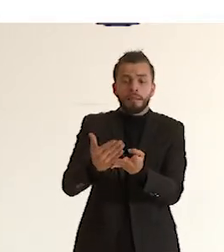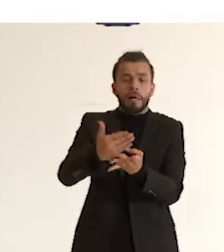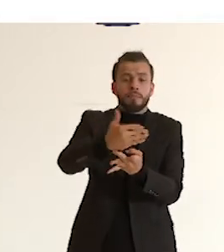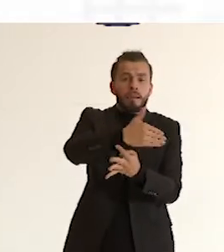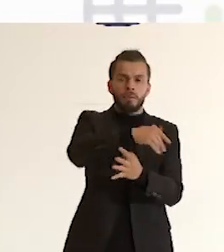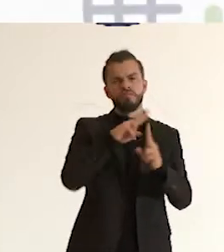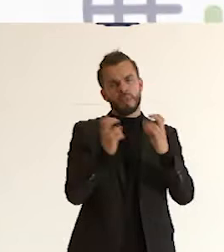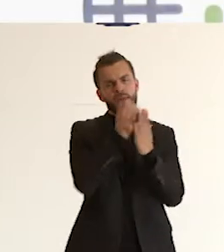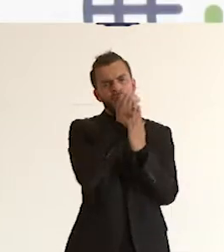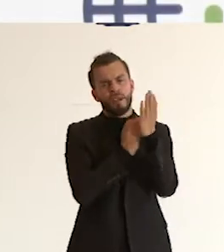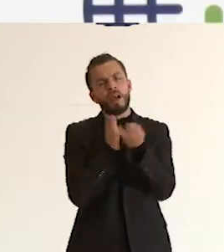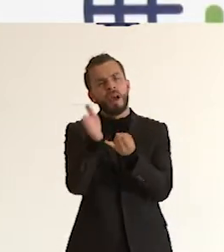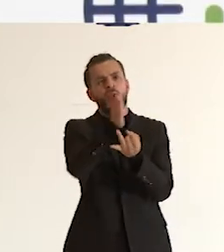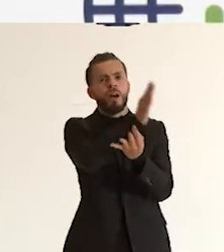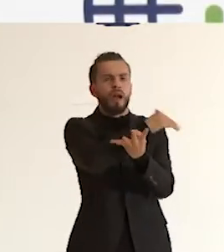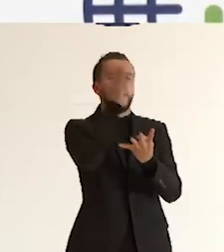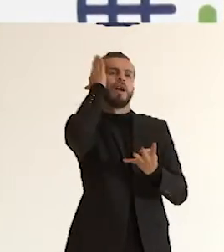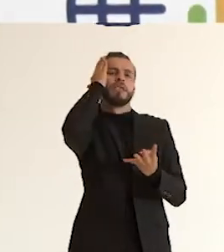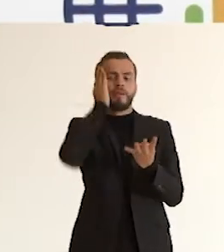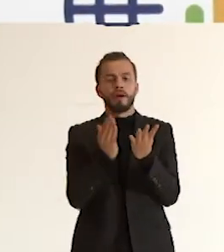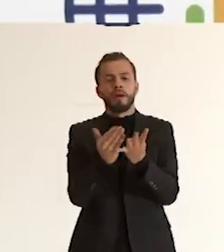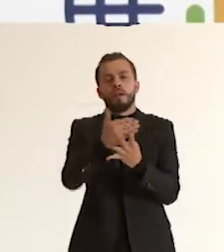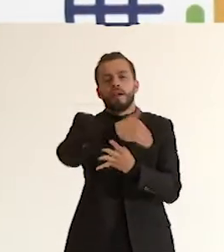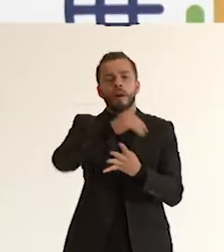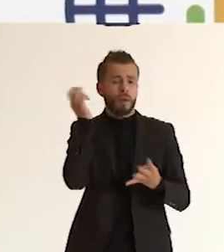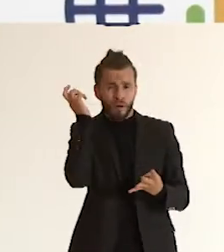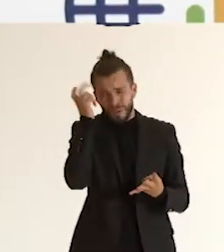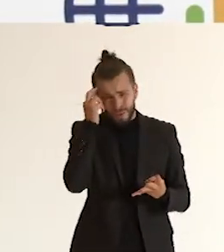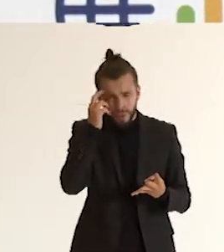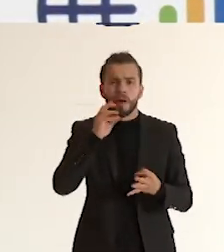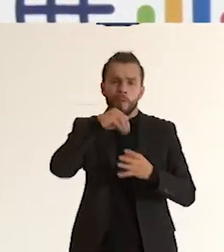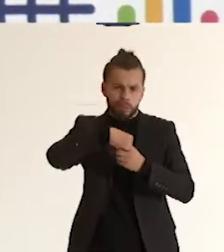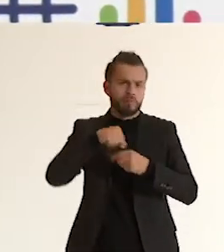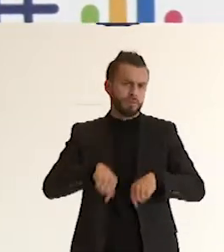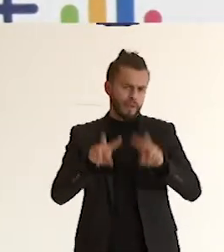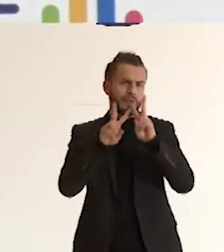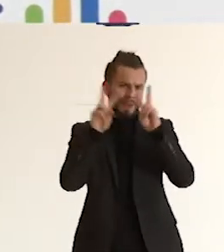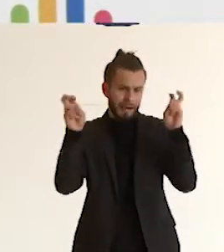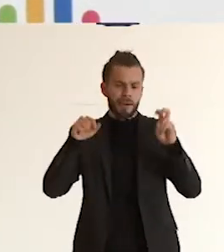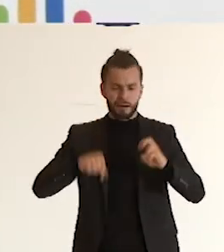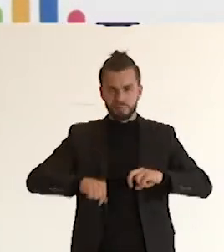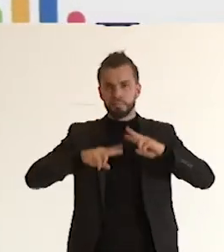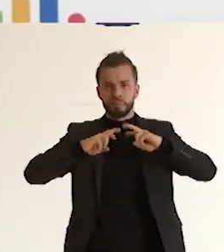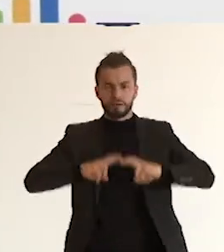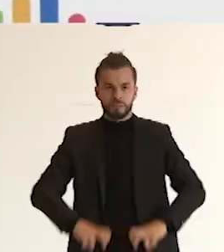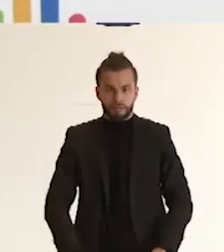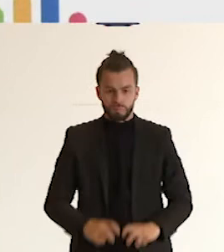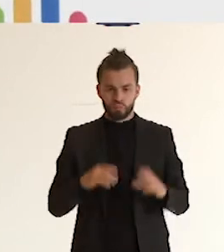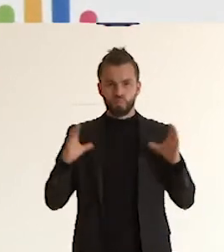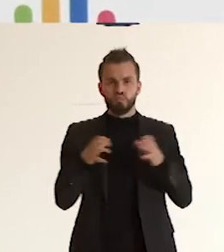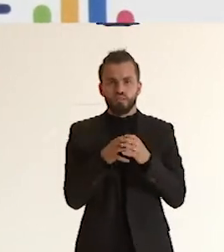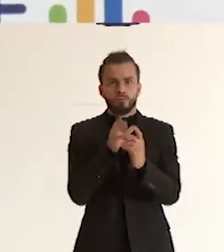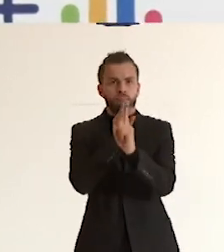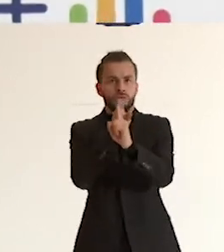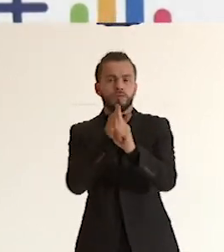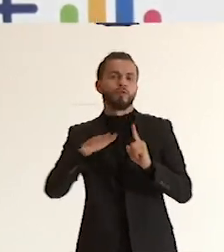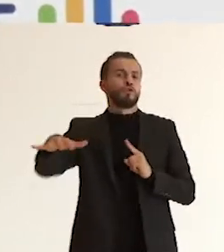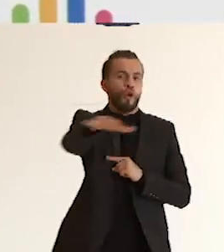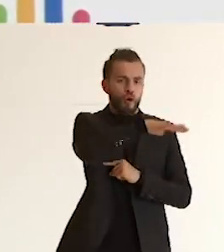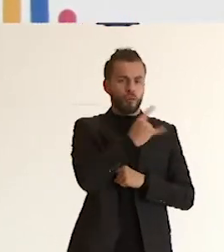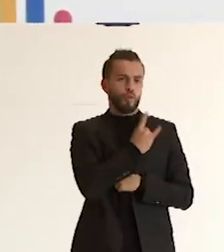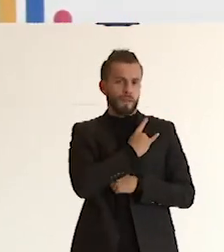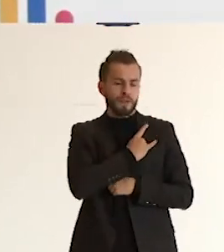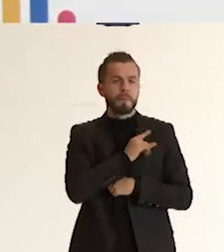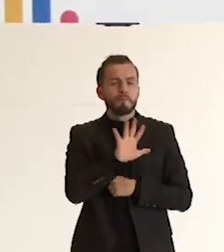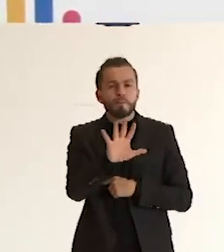el currículo aunque transversalidad en el currículo obviamente es uno de los temas es digamos es central a lo que hacemos pero también es la idea de